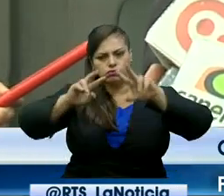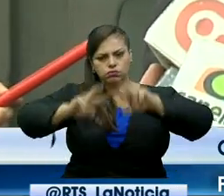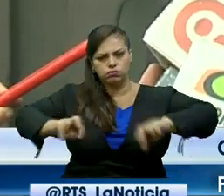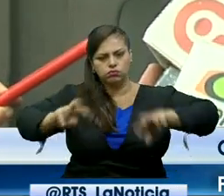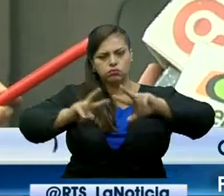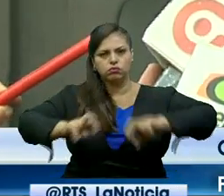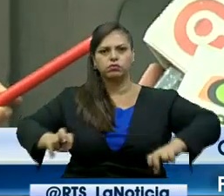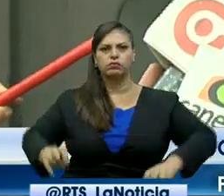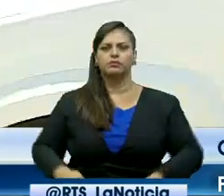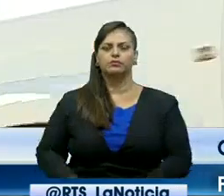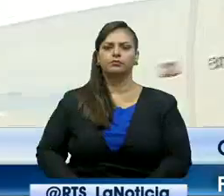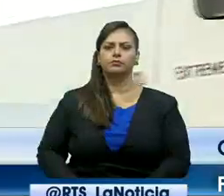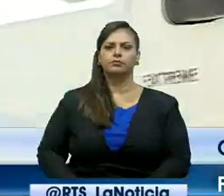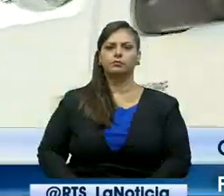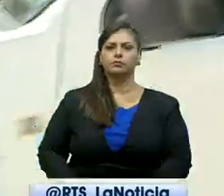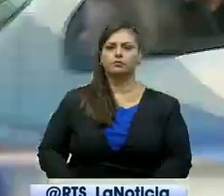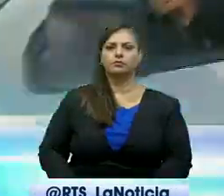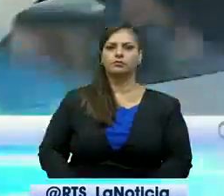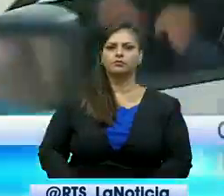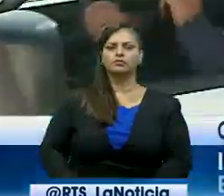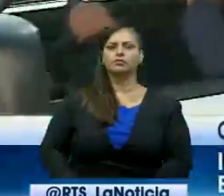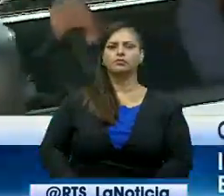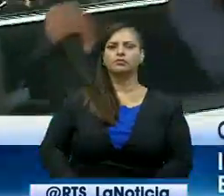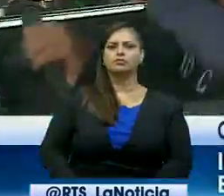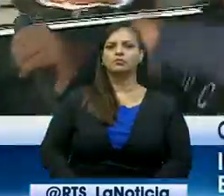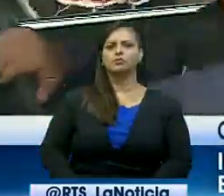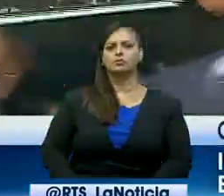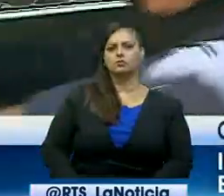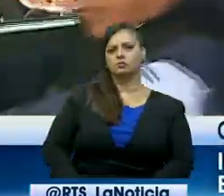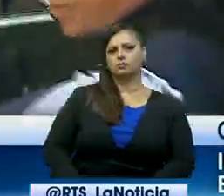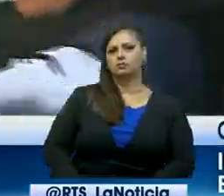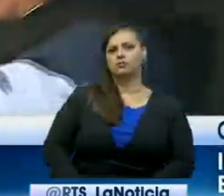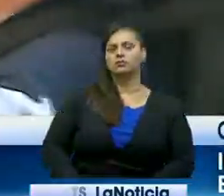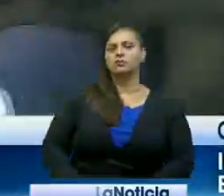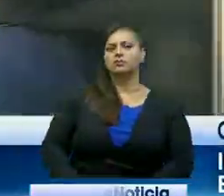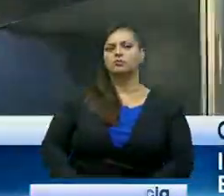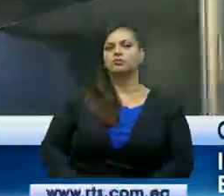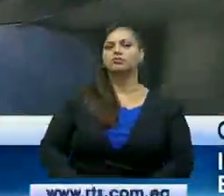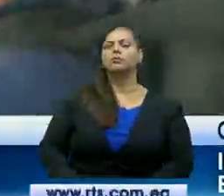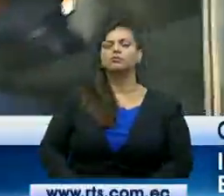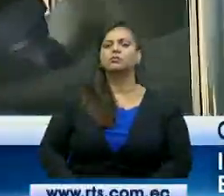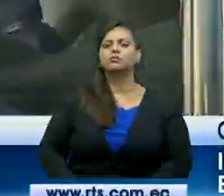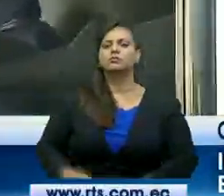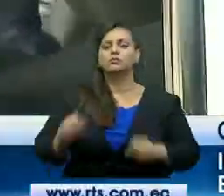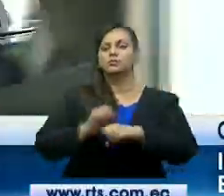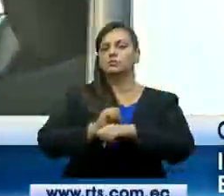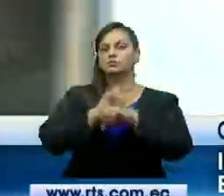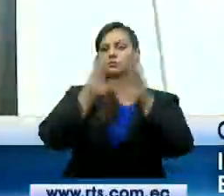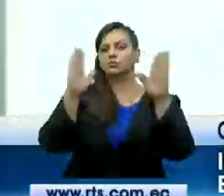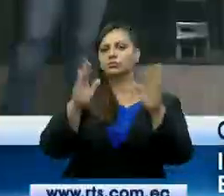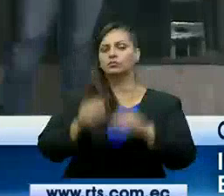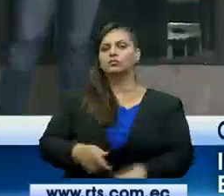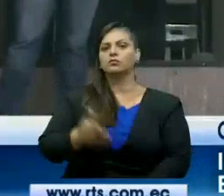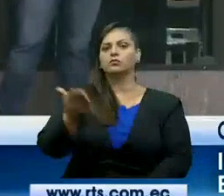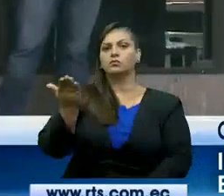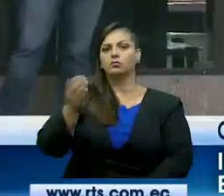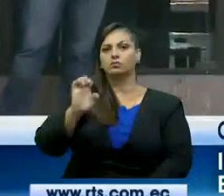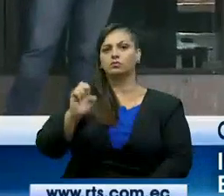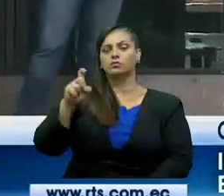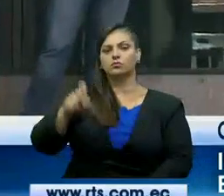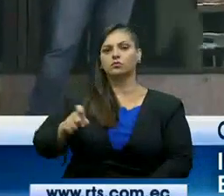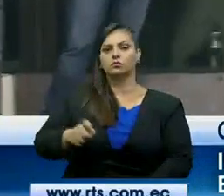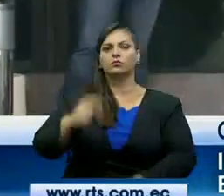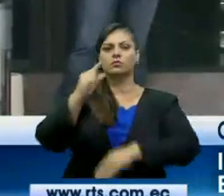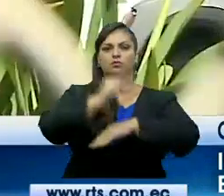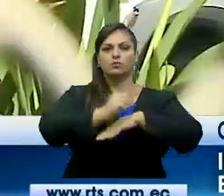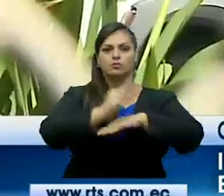de los tiempos políticos de nadie. Y a media mañana, a la fiscalía también llegaba Alex Bravo, exgerente de Petroecuador, y quien fue convocado por